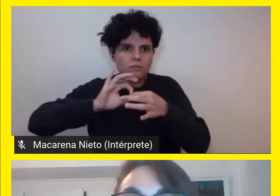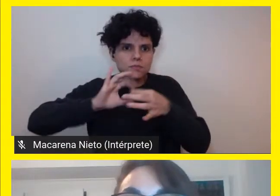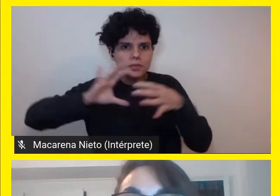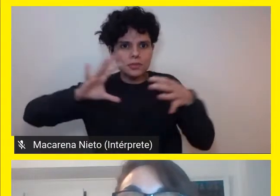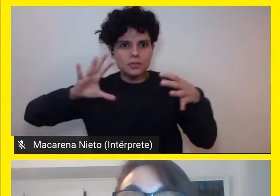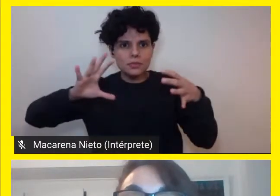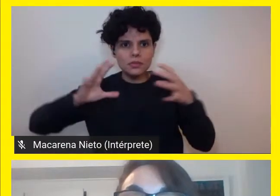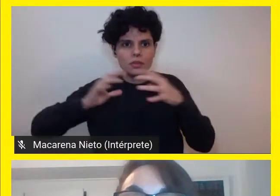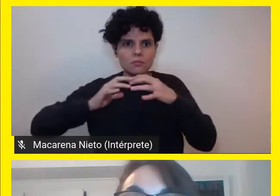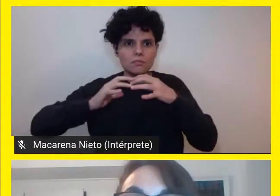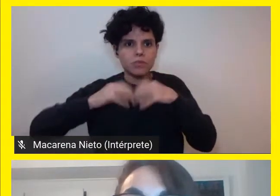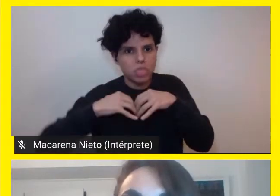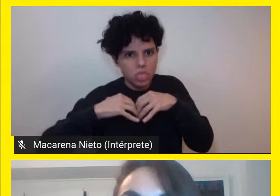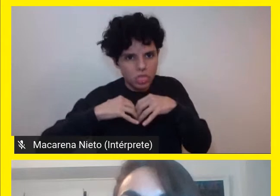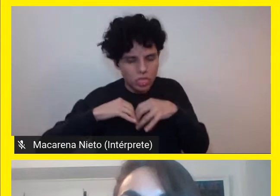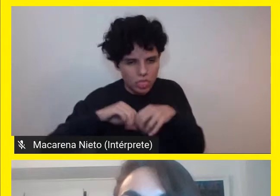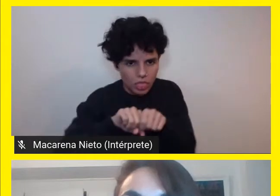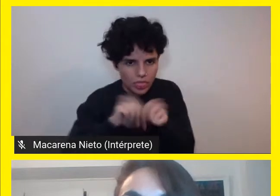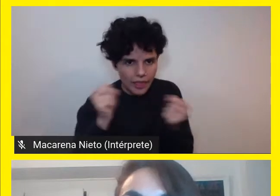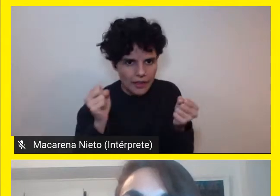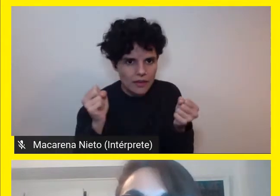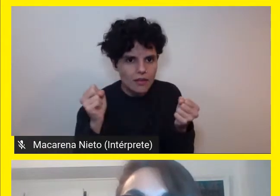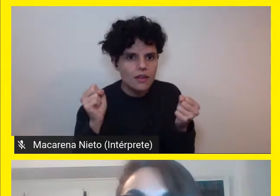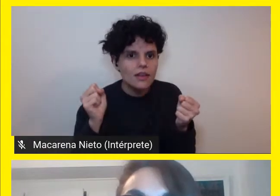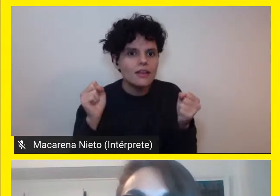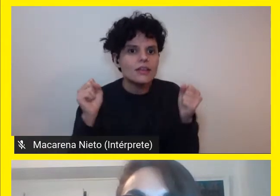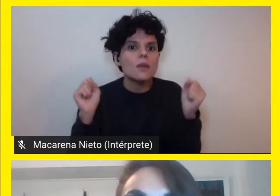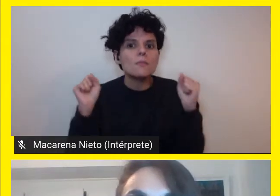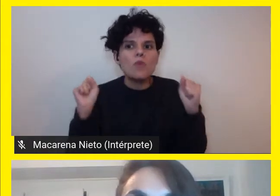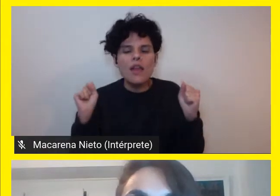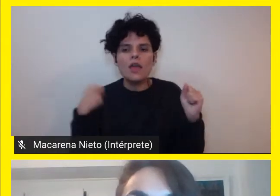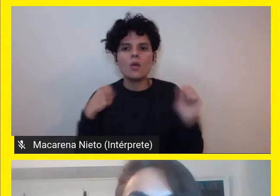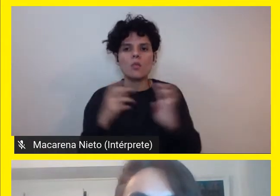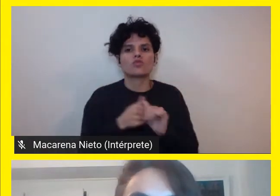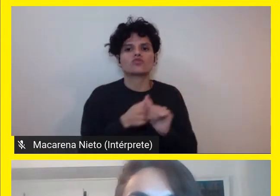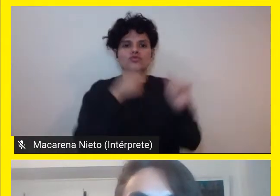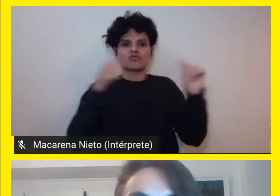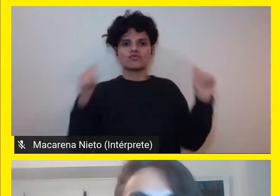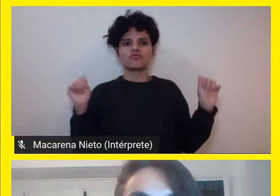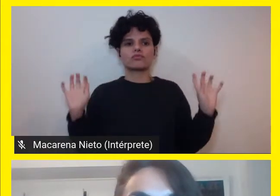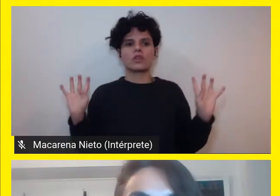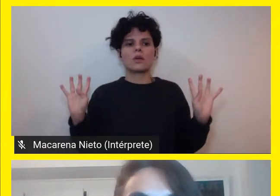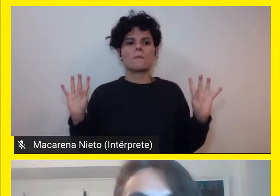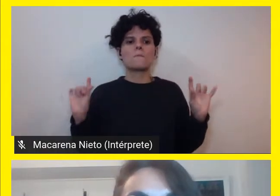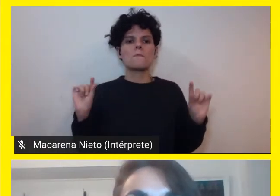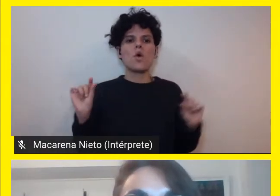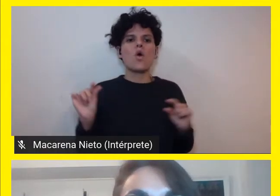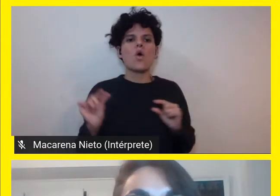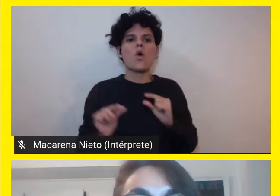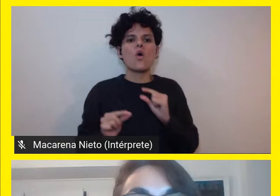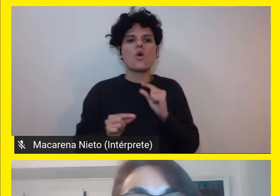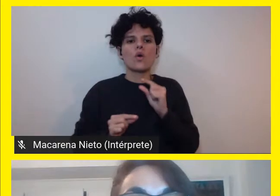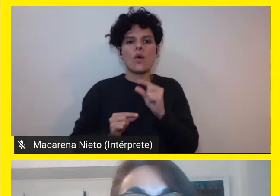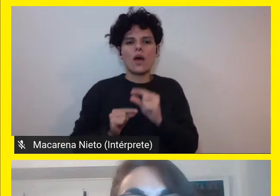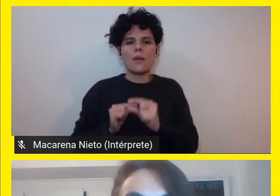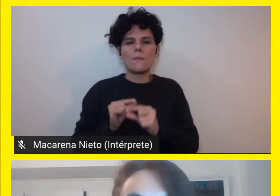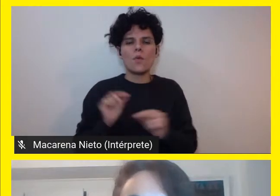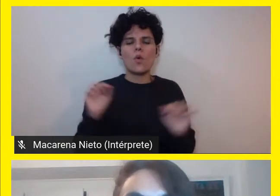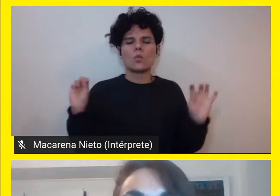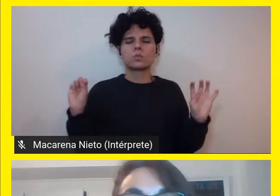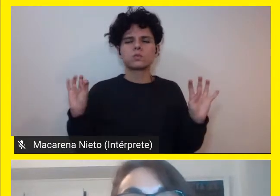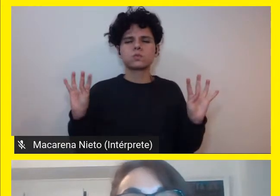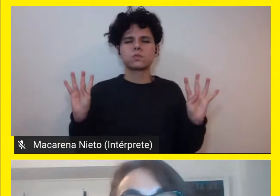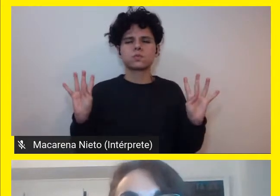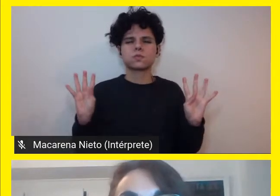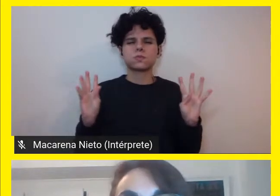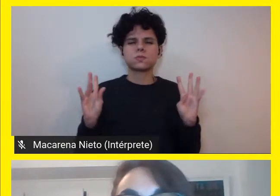embargo, empiezan a recomponerse, y creo que en este caso en particular, cómo se va recomponiendo desde el rol que